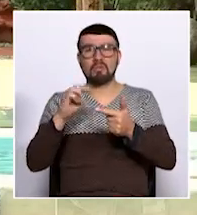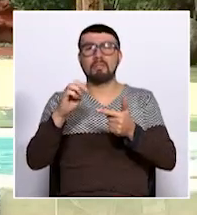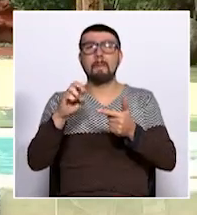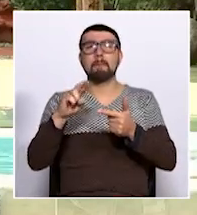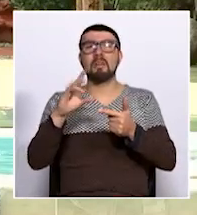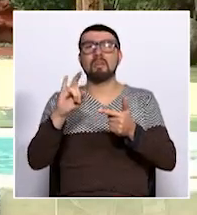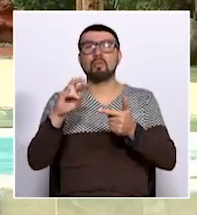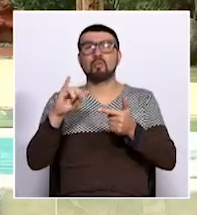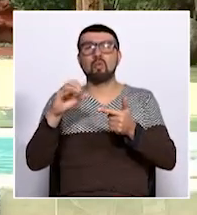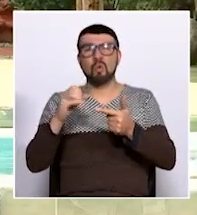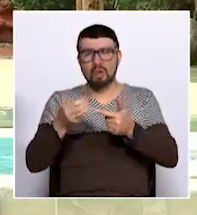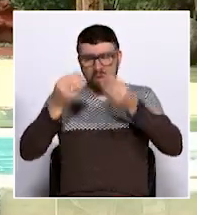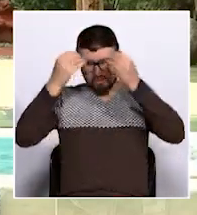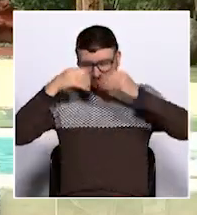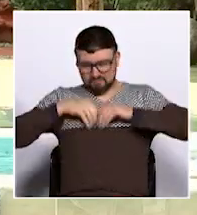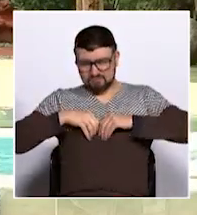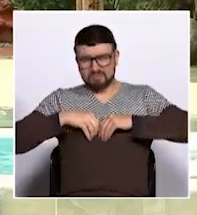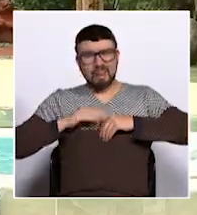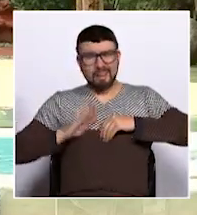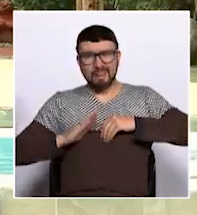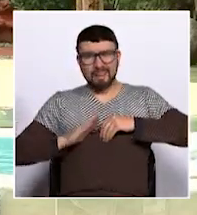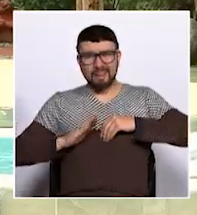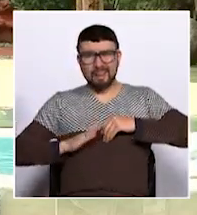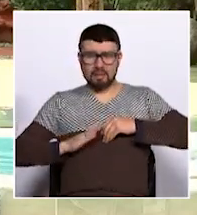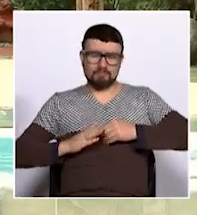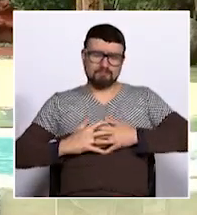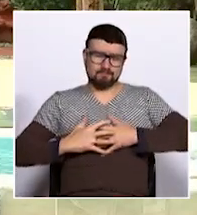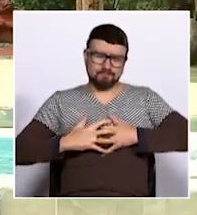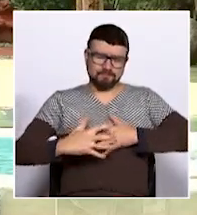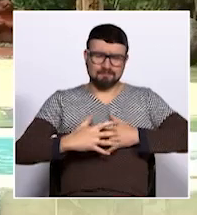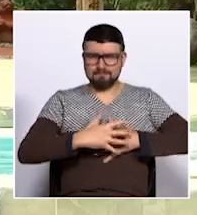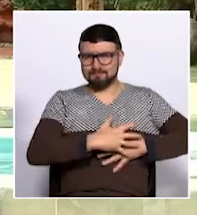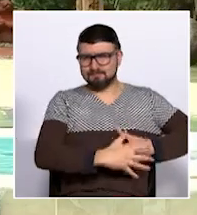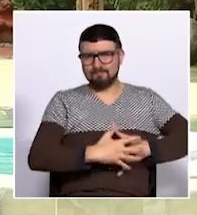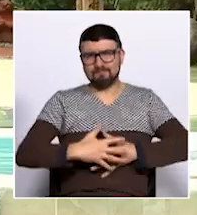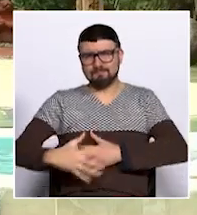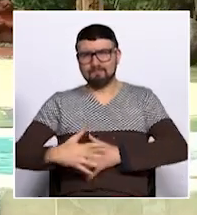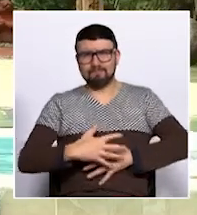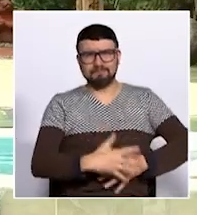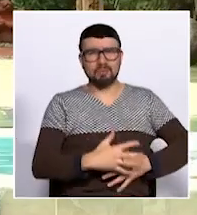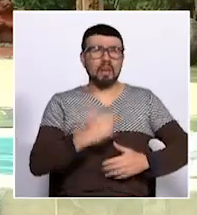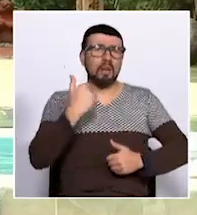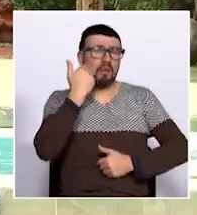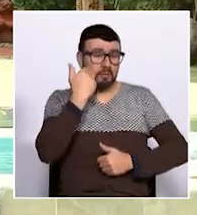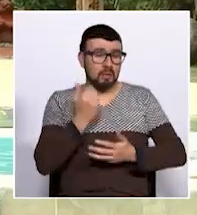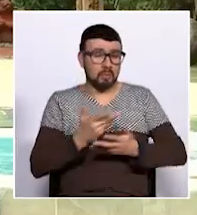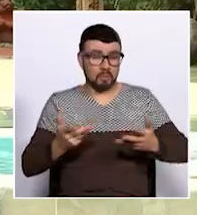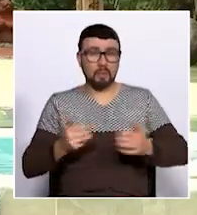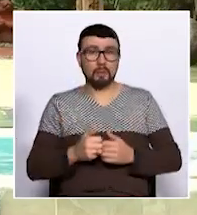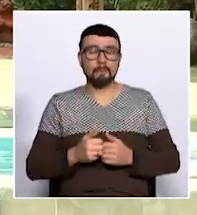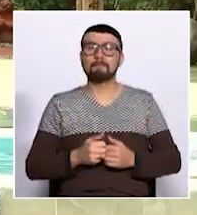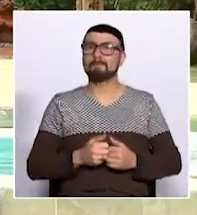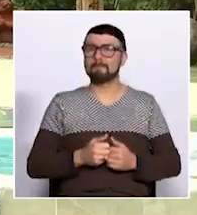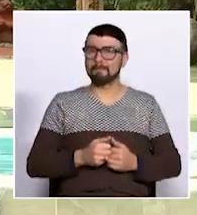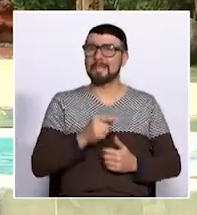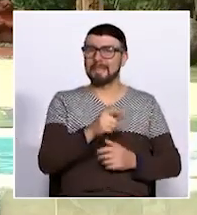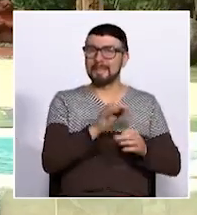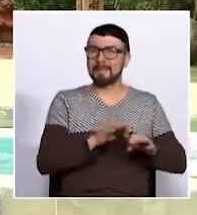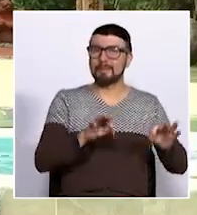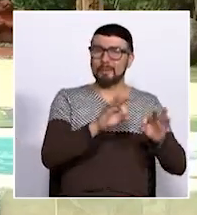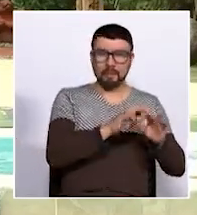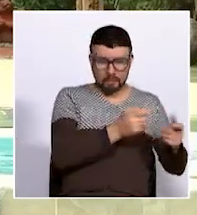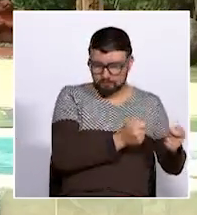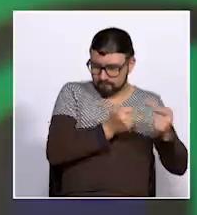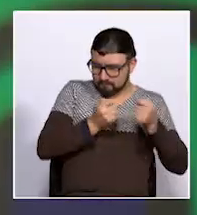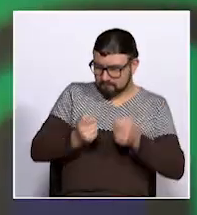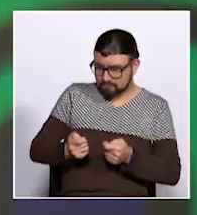que hacen es producir mayor inflamación. Por eso es la importancia de muchas veces el tratamiento acompañarlo con un